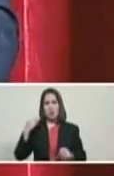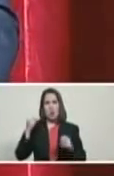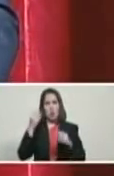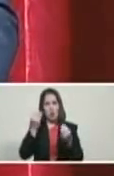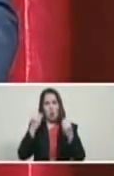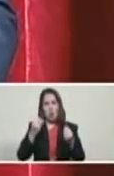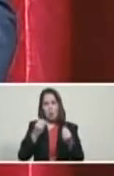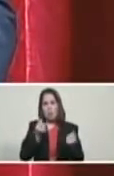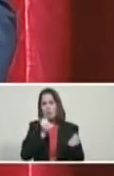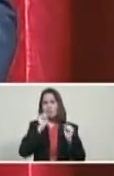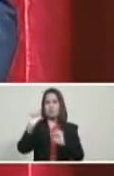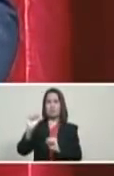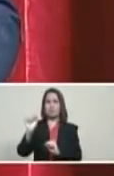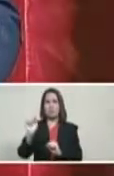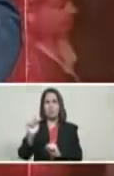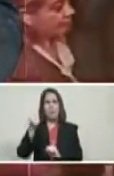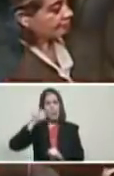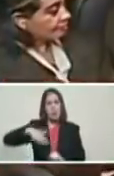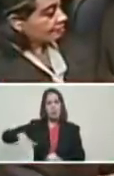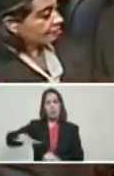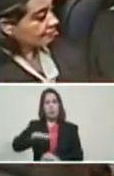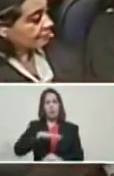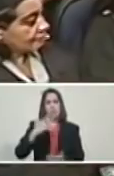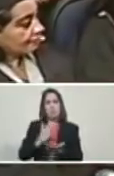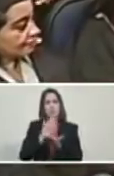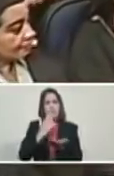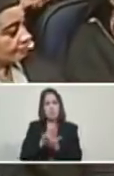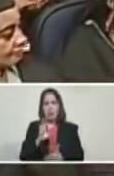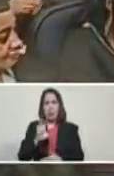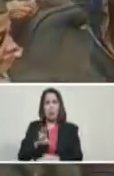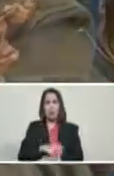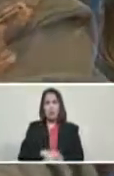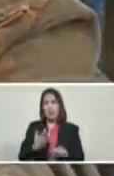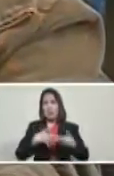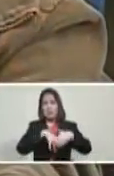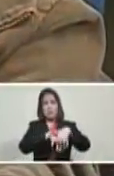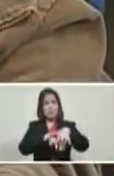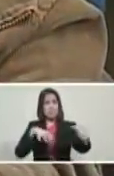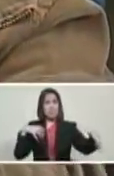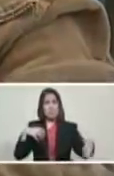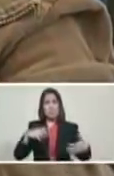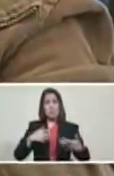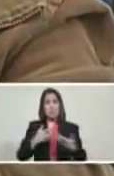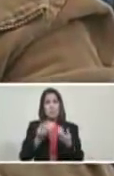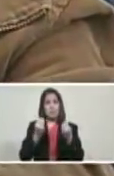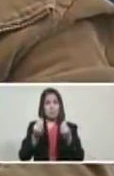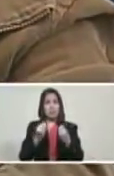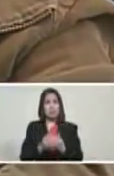Esa misma María se multiplicaría por miles.